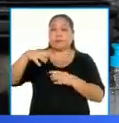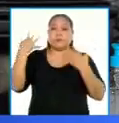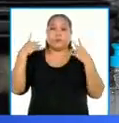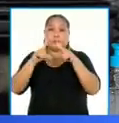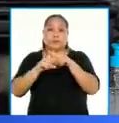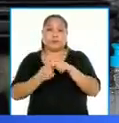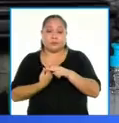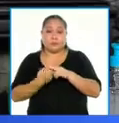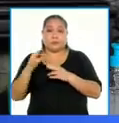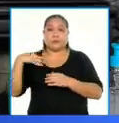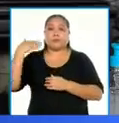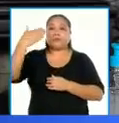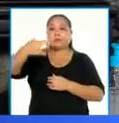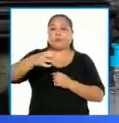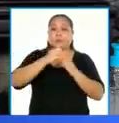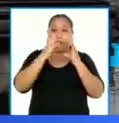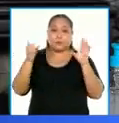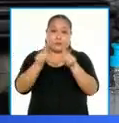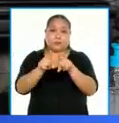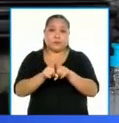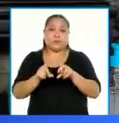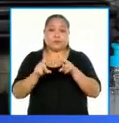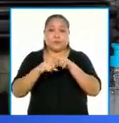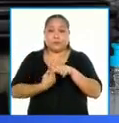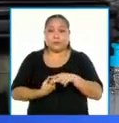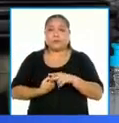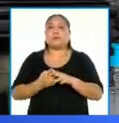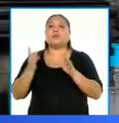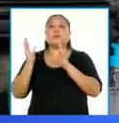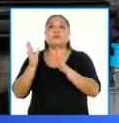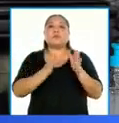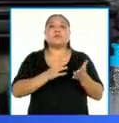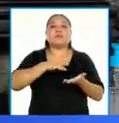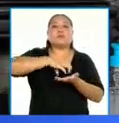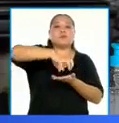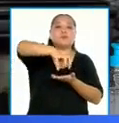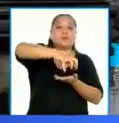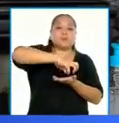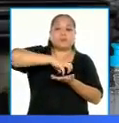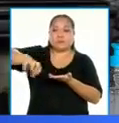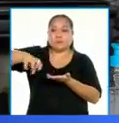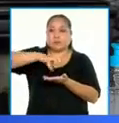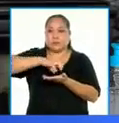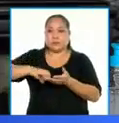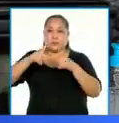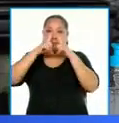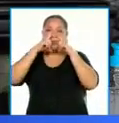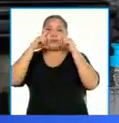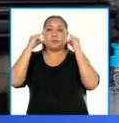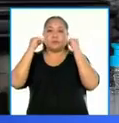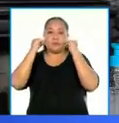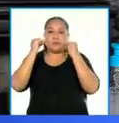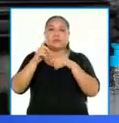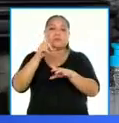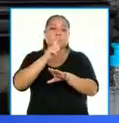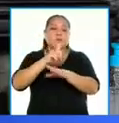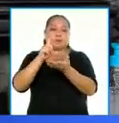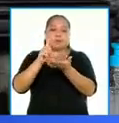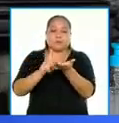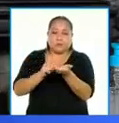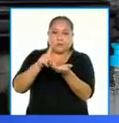empezar en los próximos días también operativos para la distribución de mascarillas y alcohol